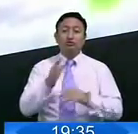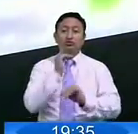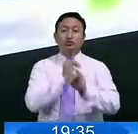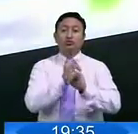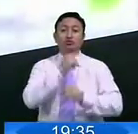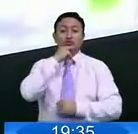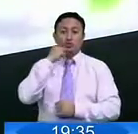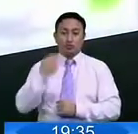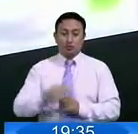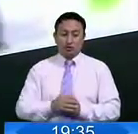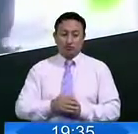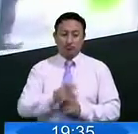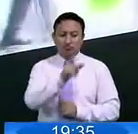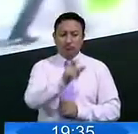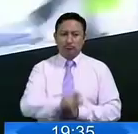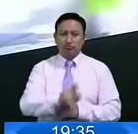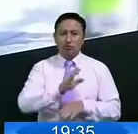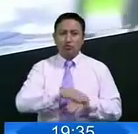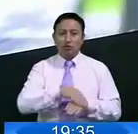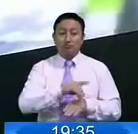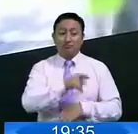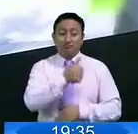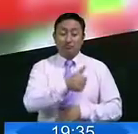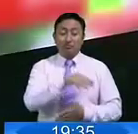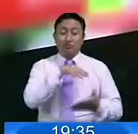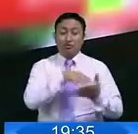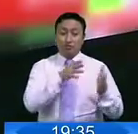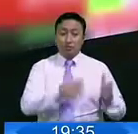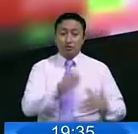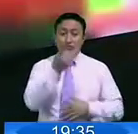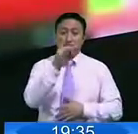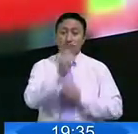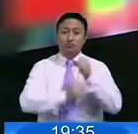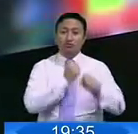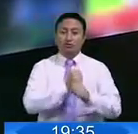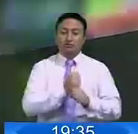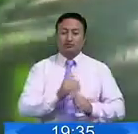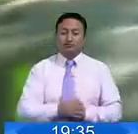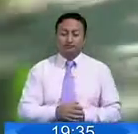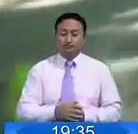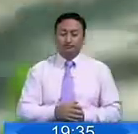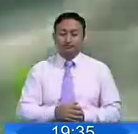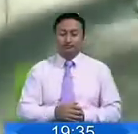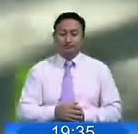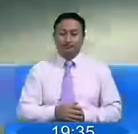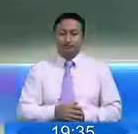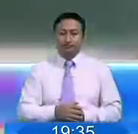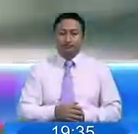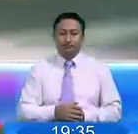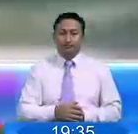Rusia. El autor del crimen fue un estudiante de 18 años.